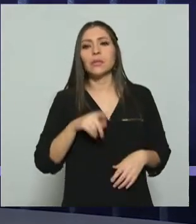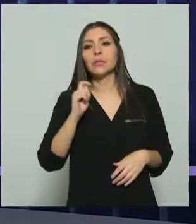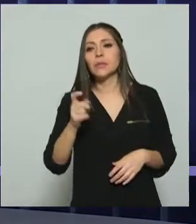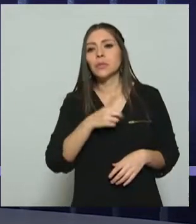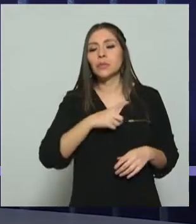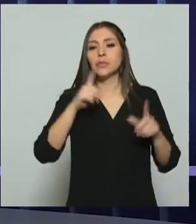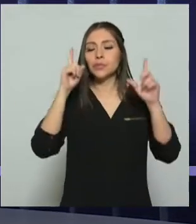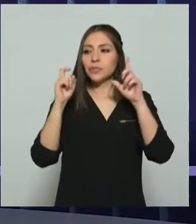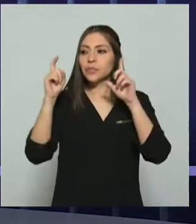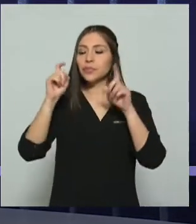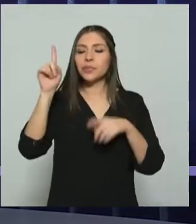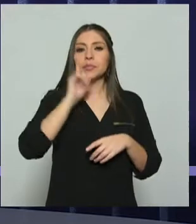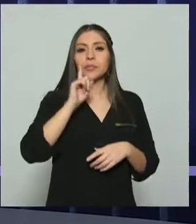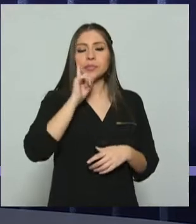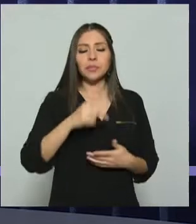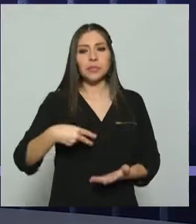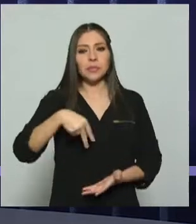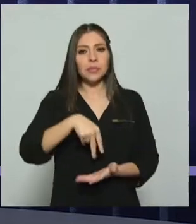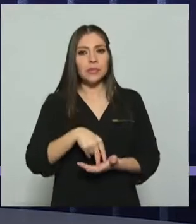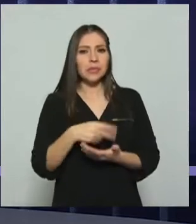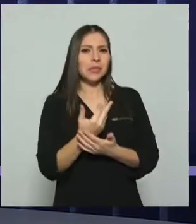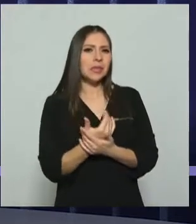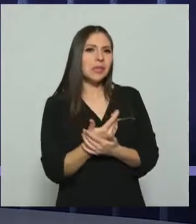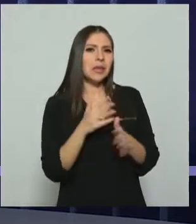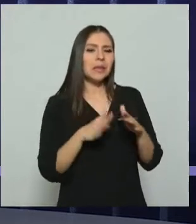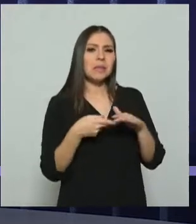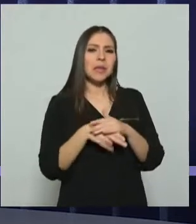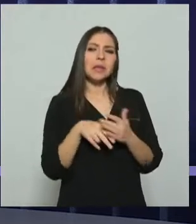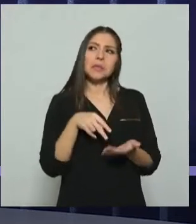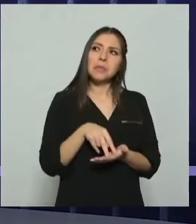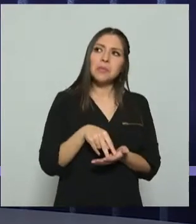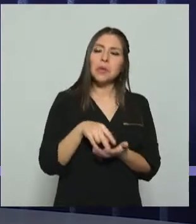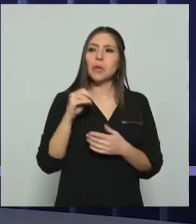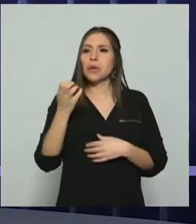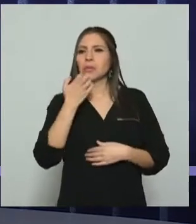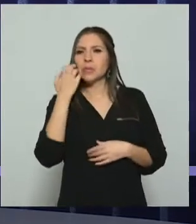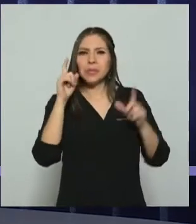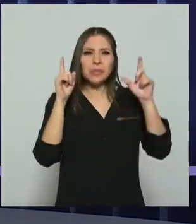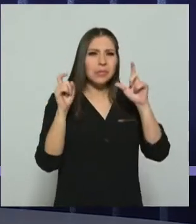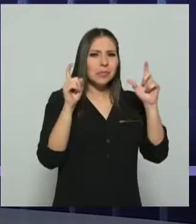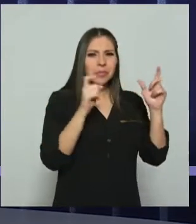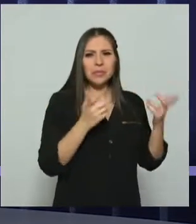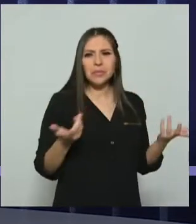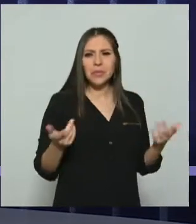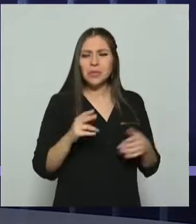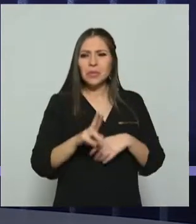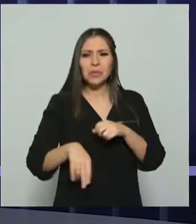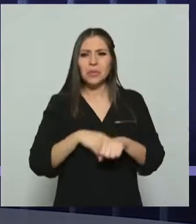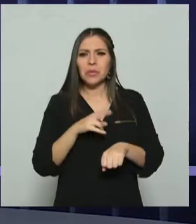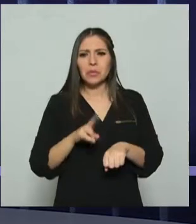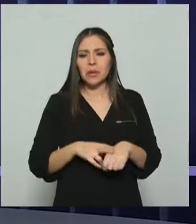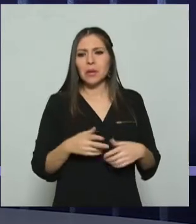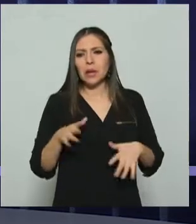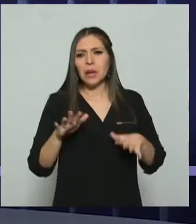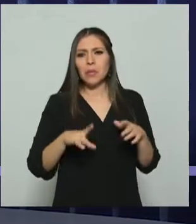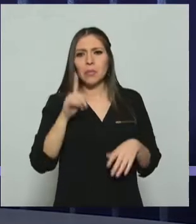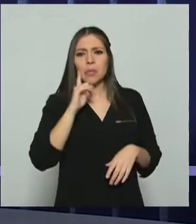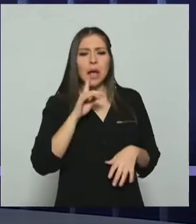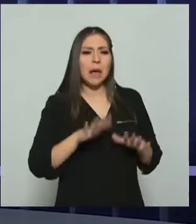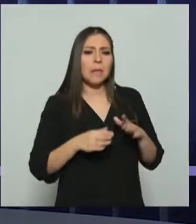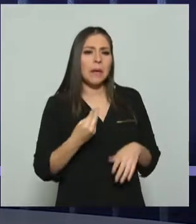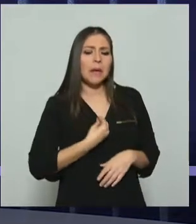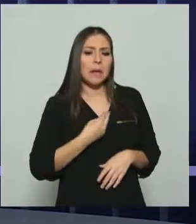imágenes de mujeres que están paradas esperando un vagón del metro o en su escuela, teniendo una actividad normal, en este caso realizando una